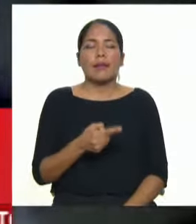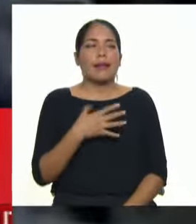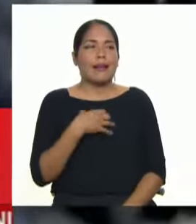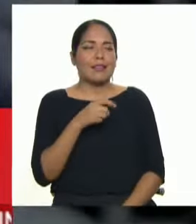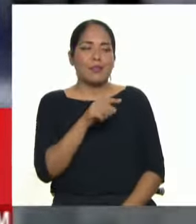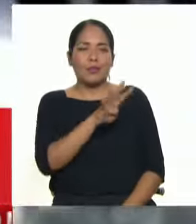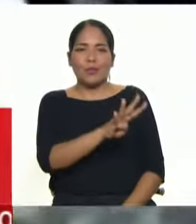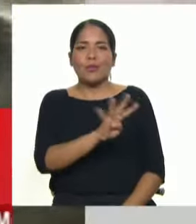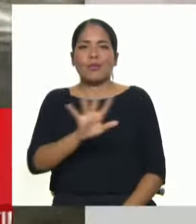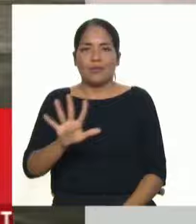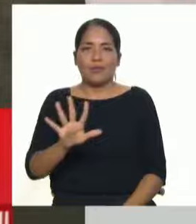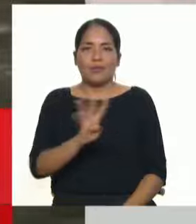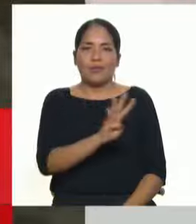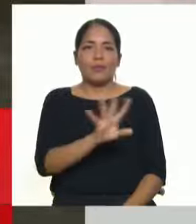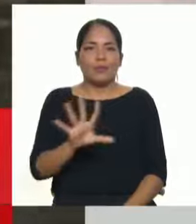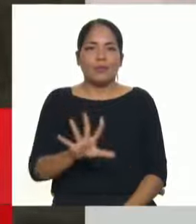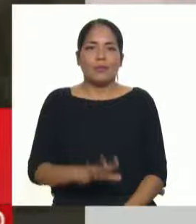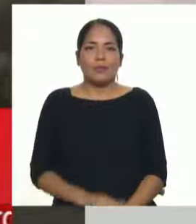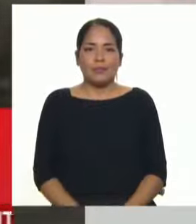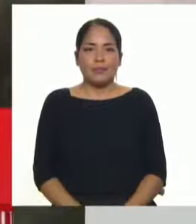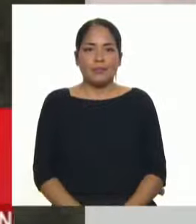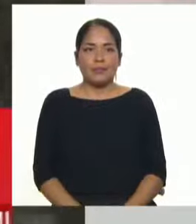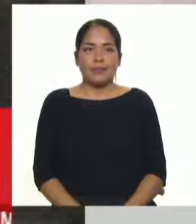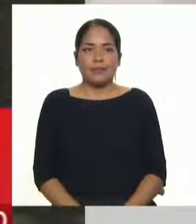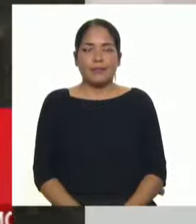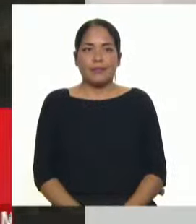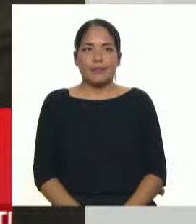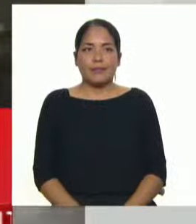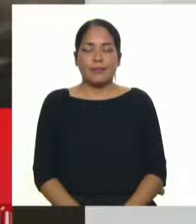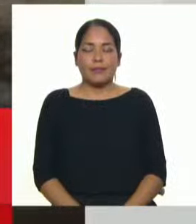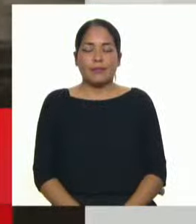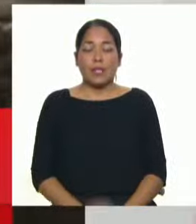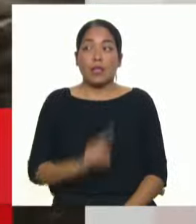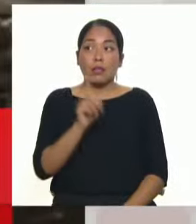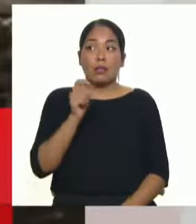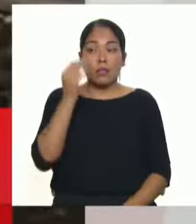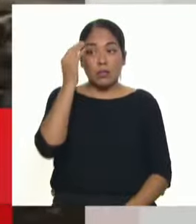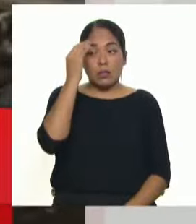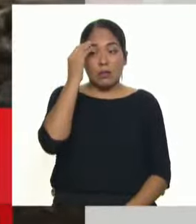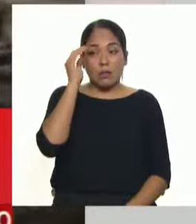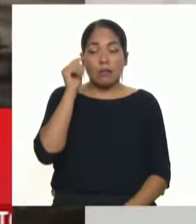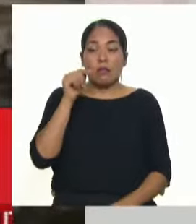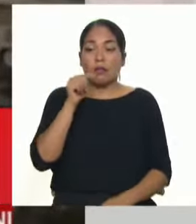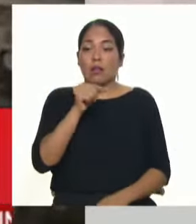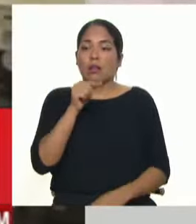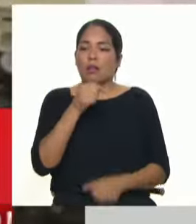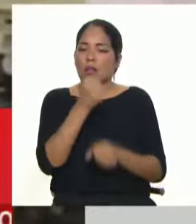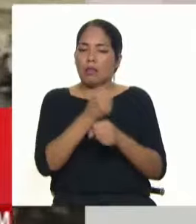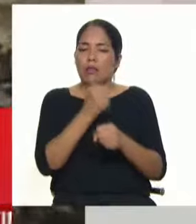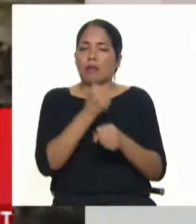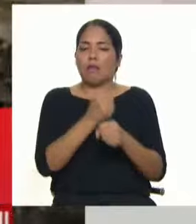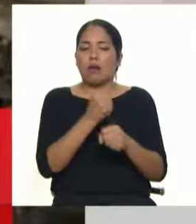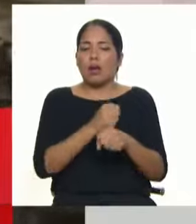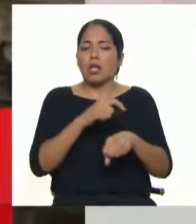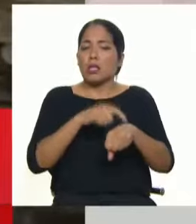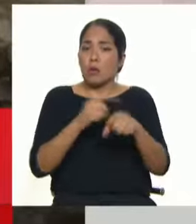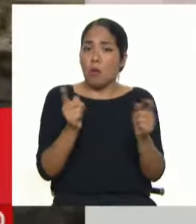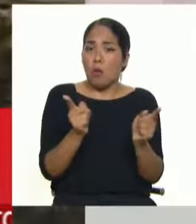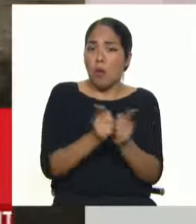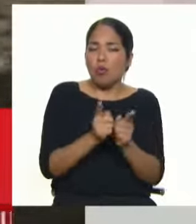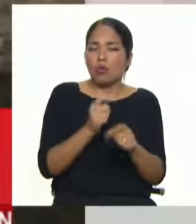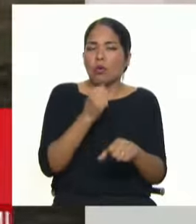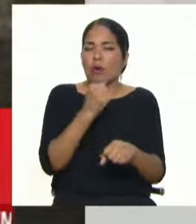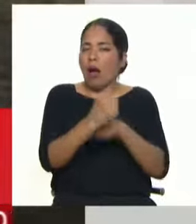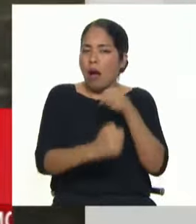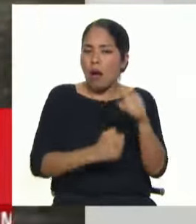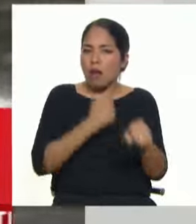45 años de edad. ¿Y usted sabe si él venía laborando en este lugar durante ya bastante tiempo o